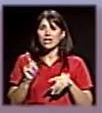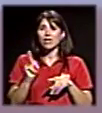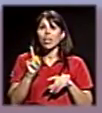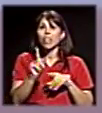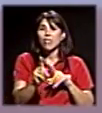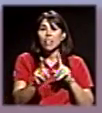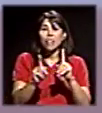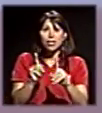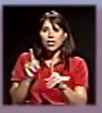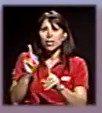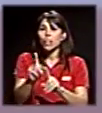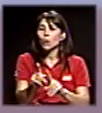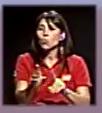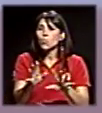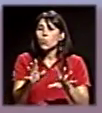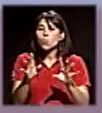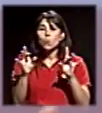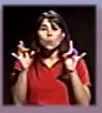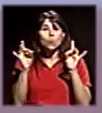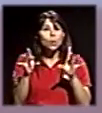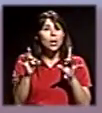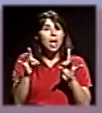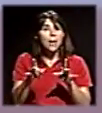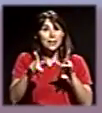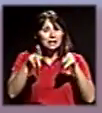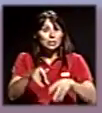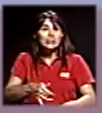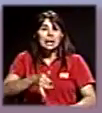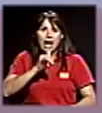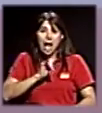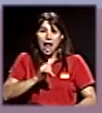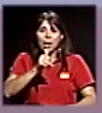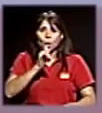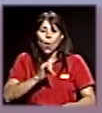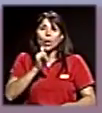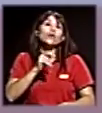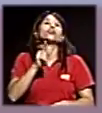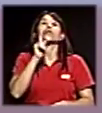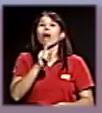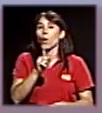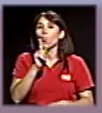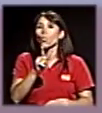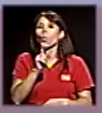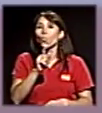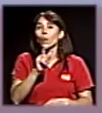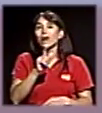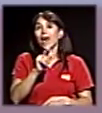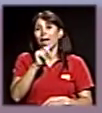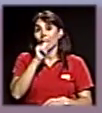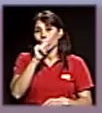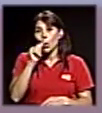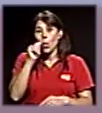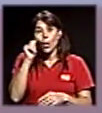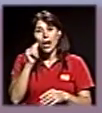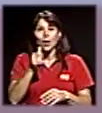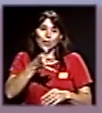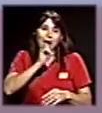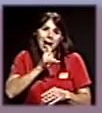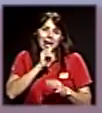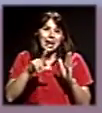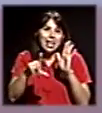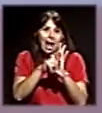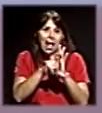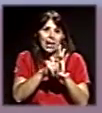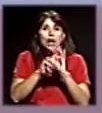alcohólicos que son a veces aún una una droga legal puede ser tan negativa no